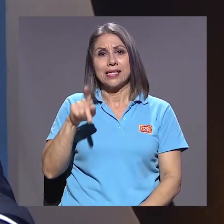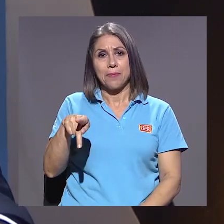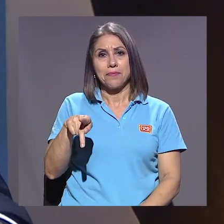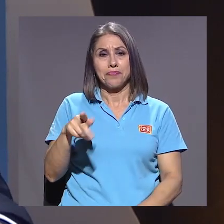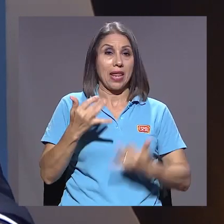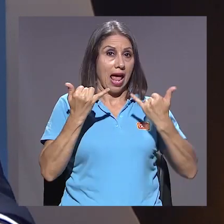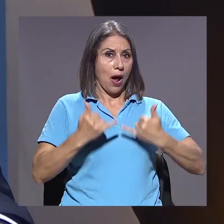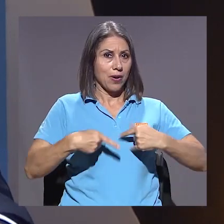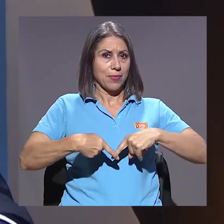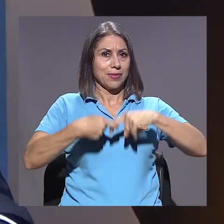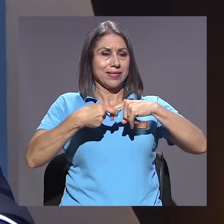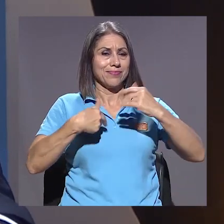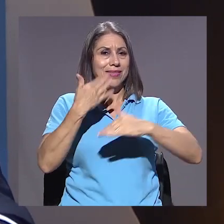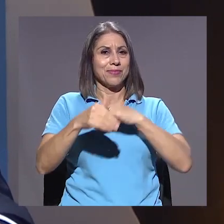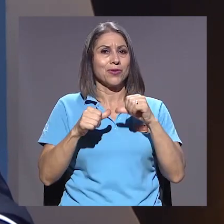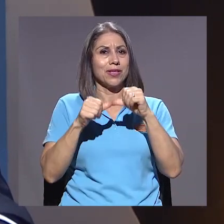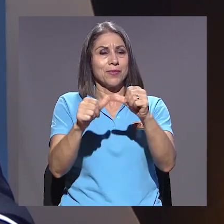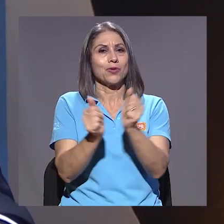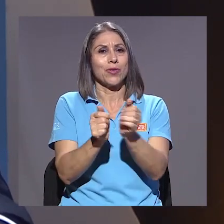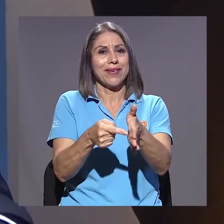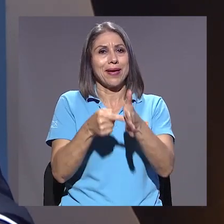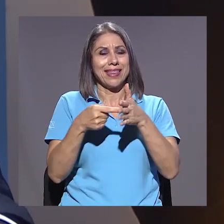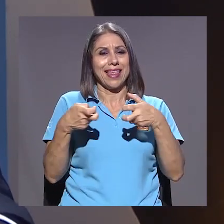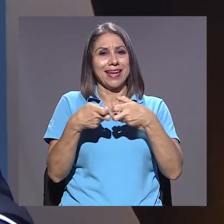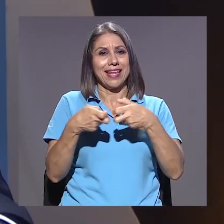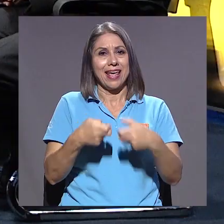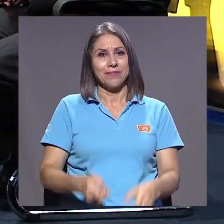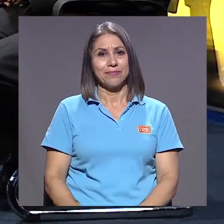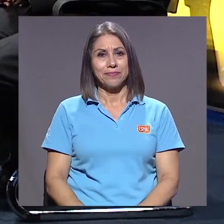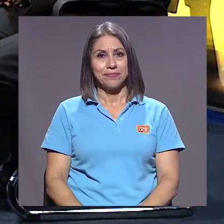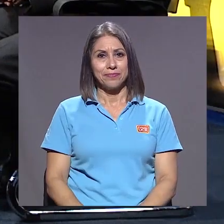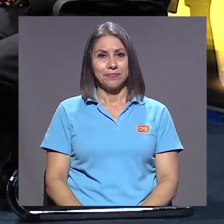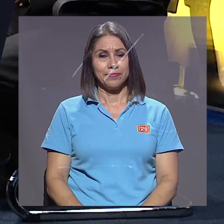corte y volvemos con la demanda de energía. Muy bien.